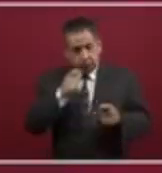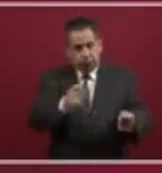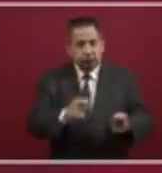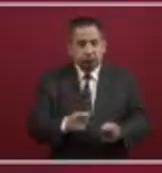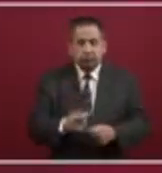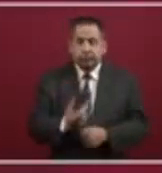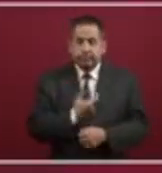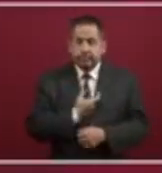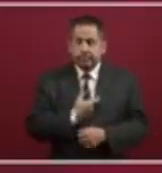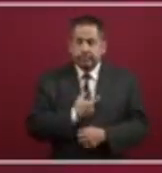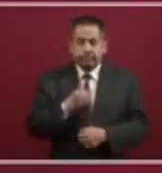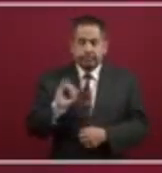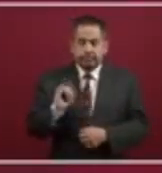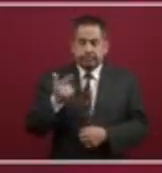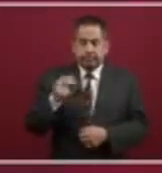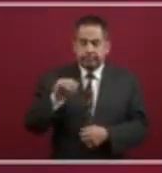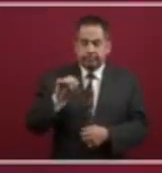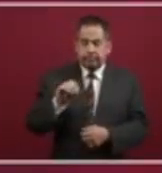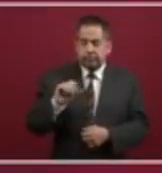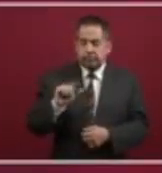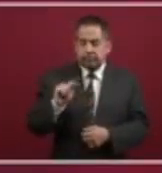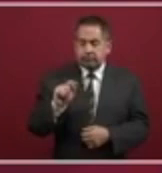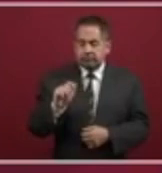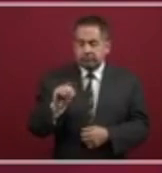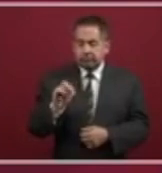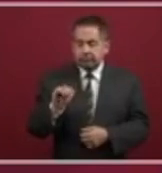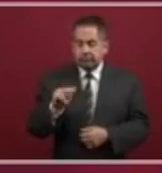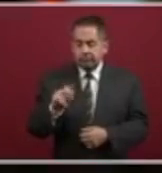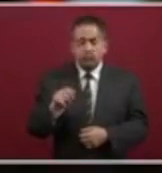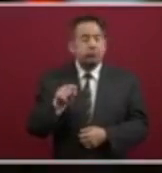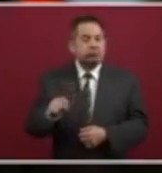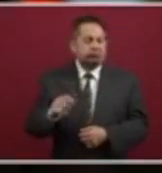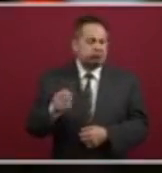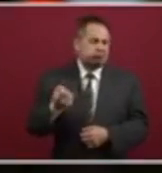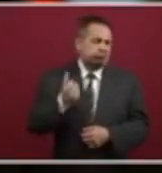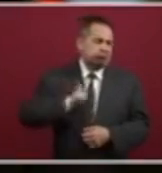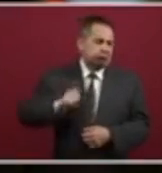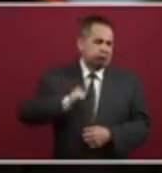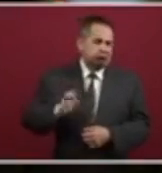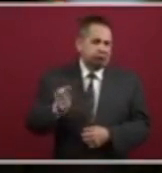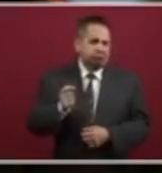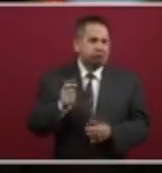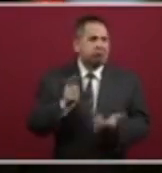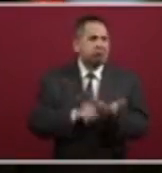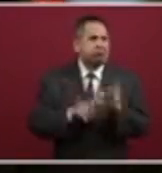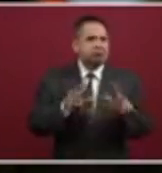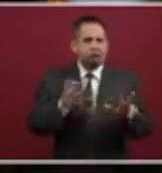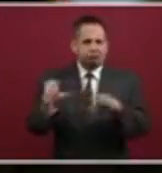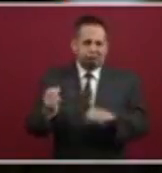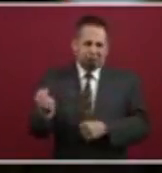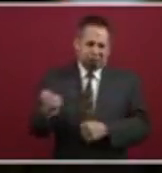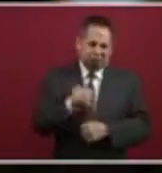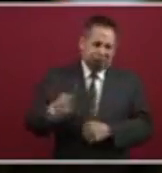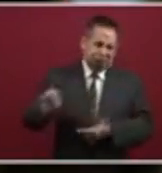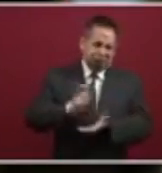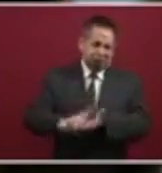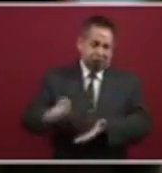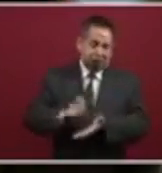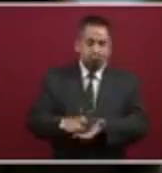Manuel Altamirano, quien fue un gran escritor y educador mexicano del siglo XIX, de origen